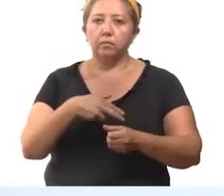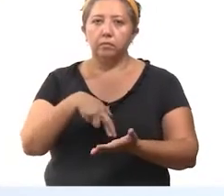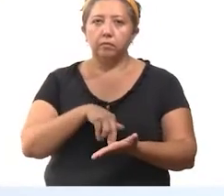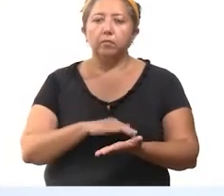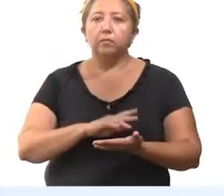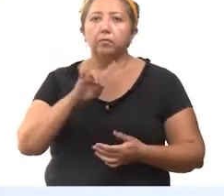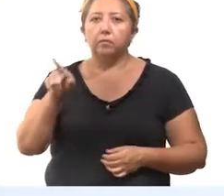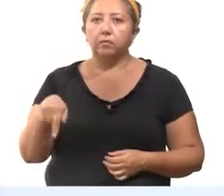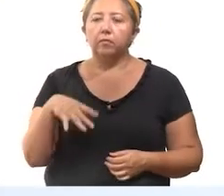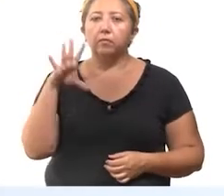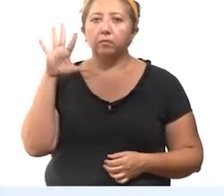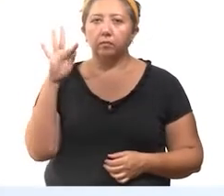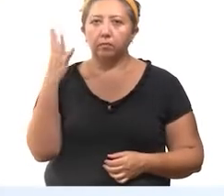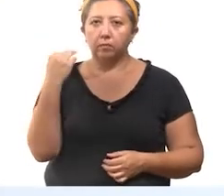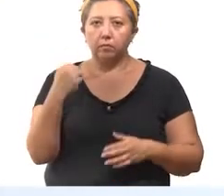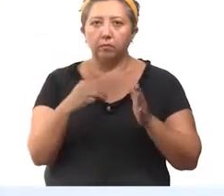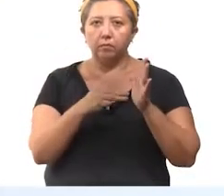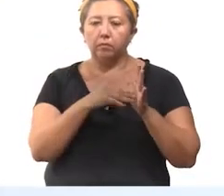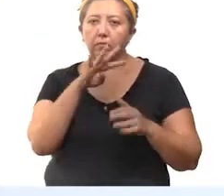contagios registrados, que son